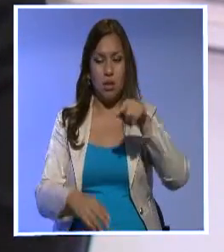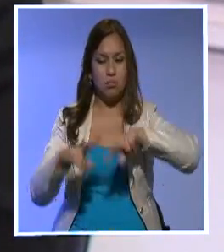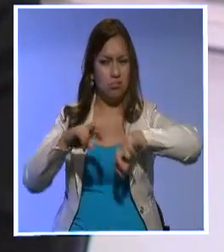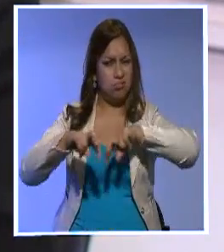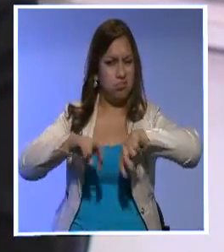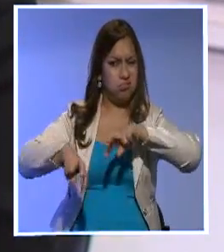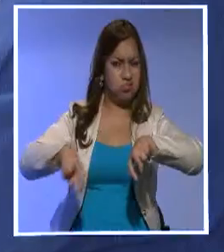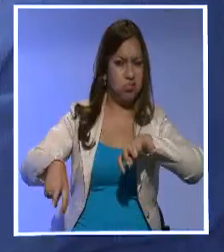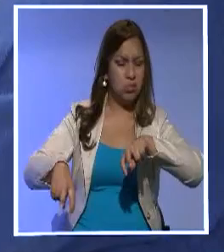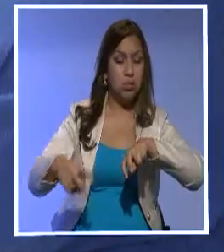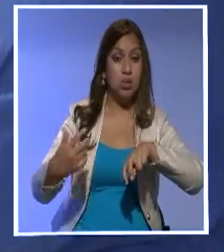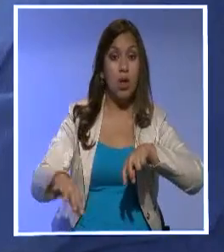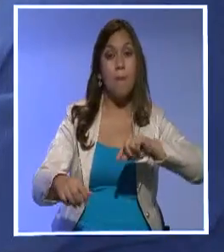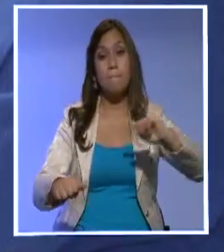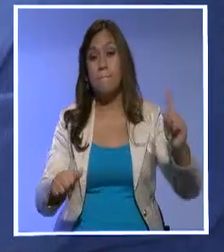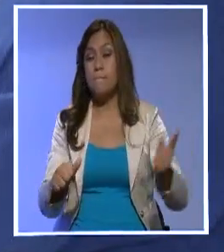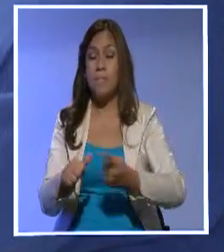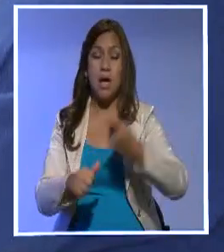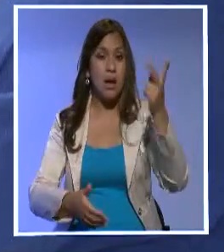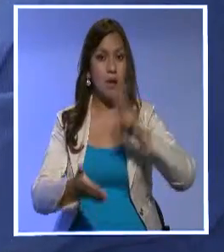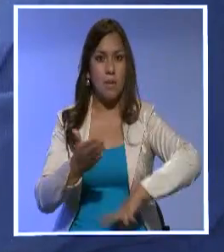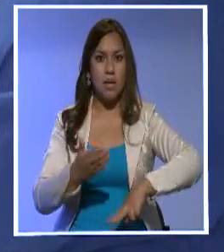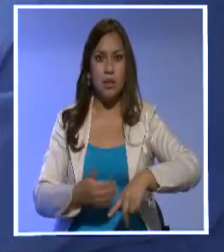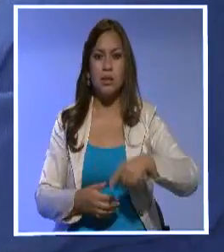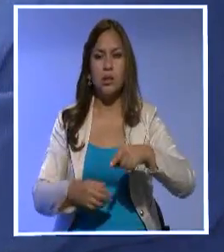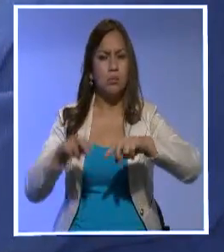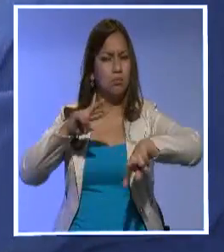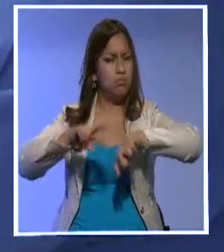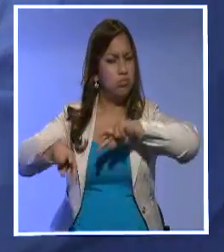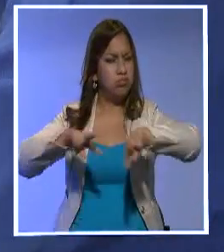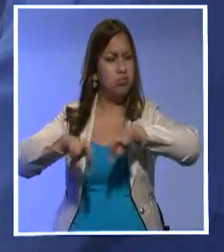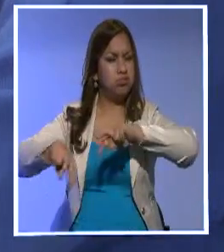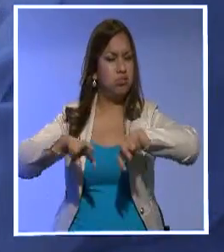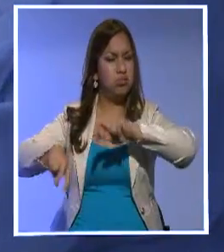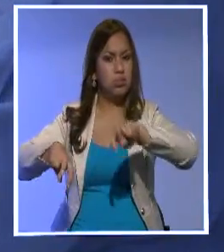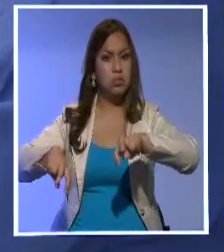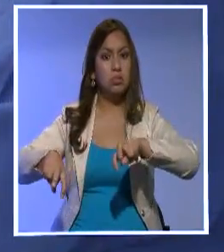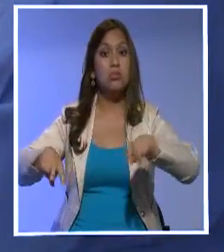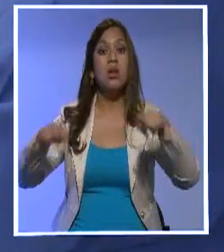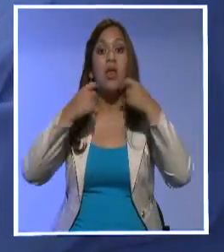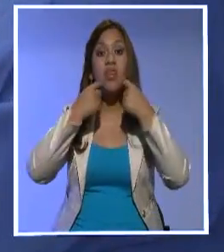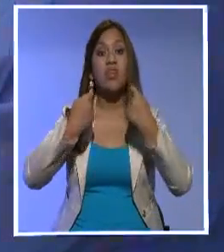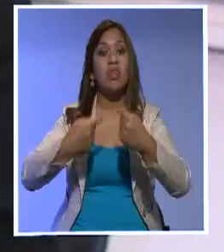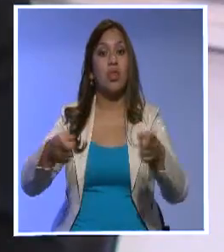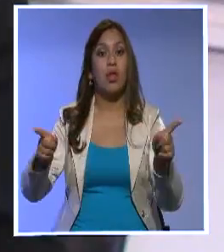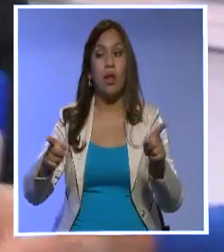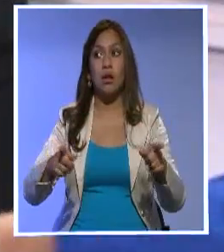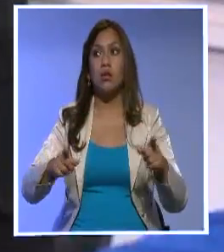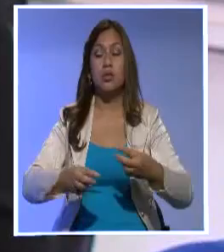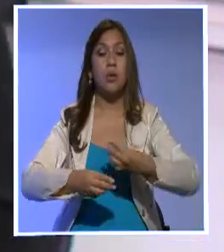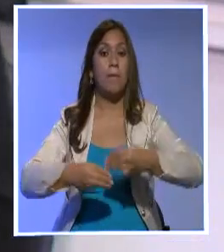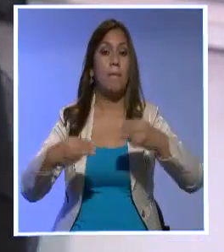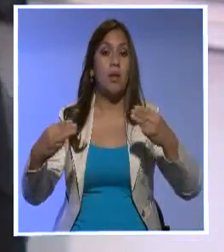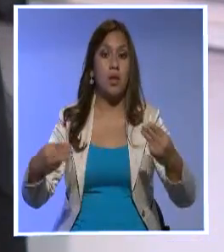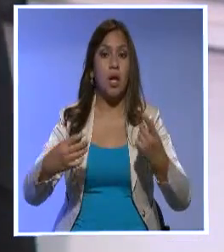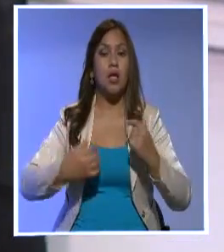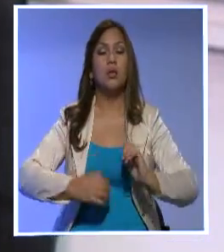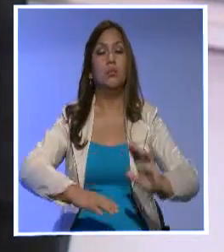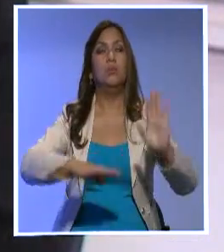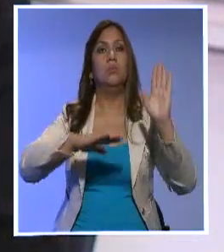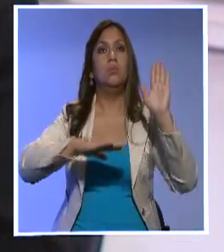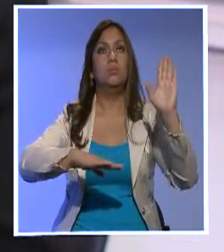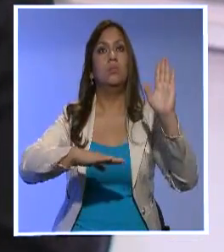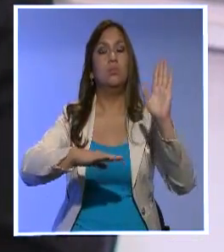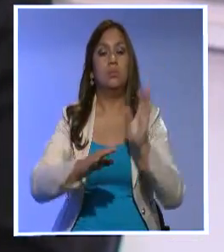en la historia de la contabilidad desde nuestro país investigación a declaraciones de bienes que además descubra aumentada